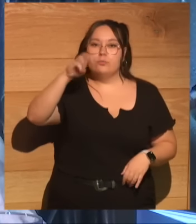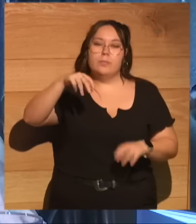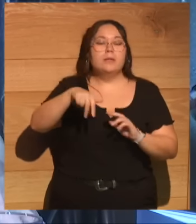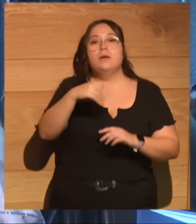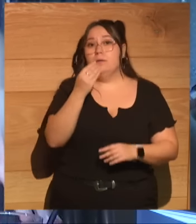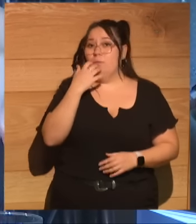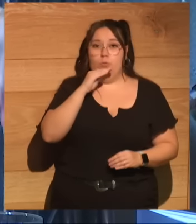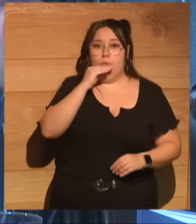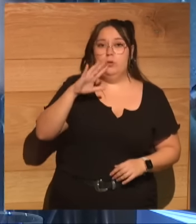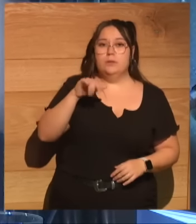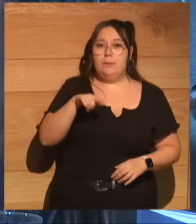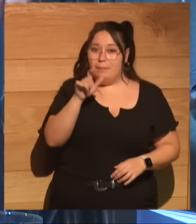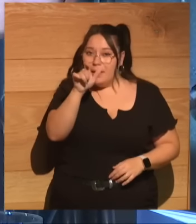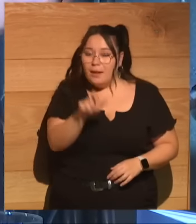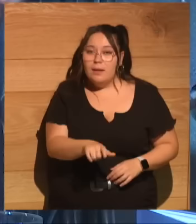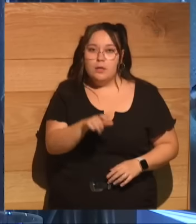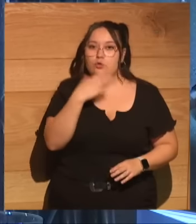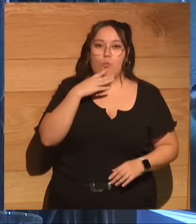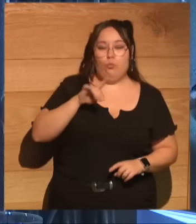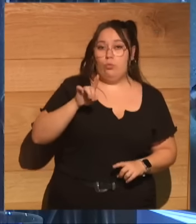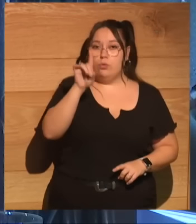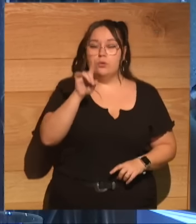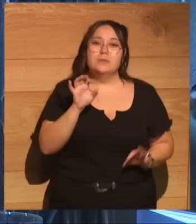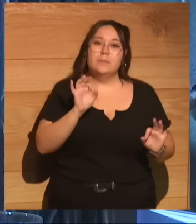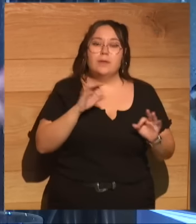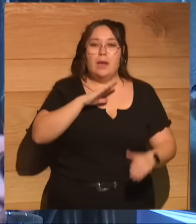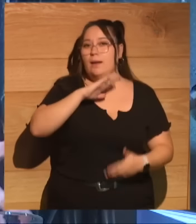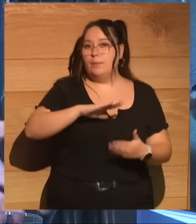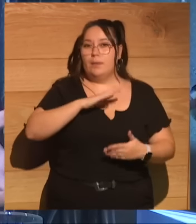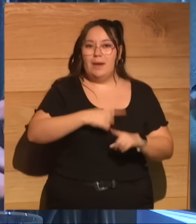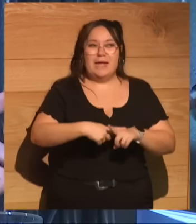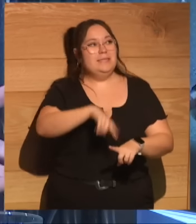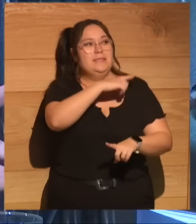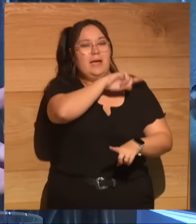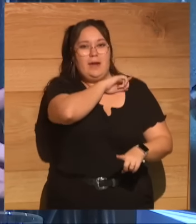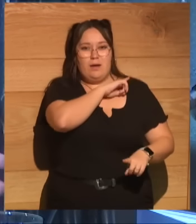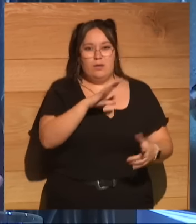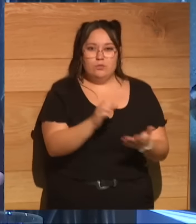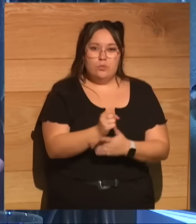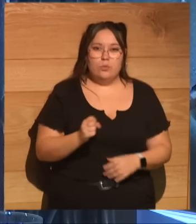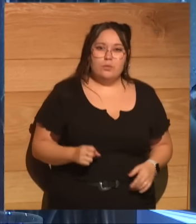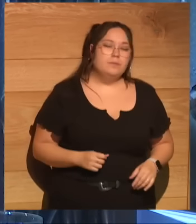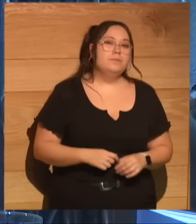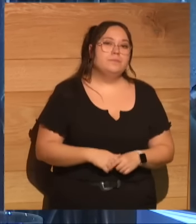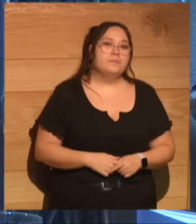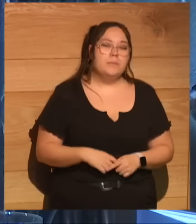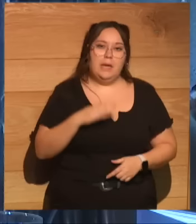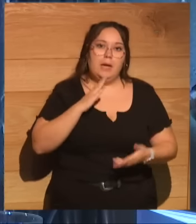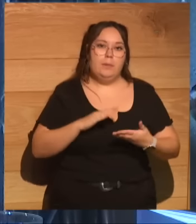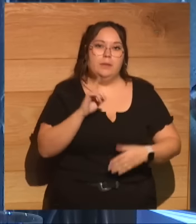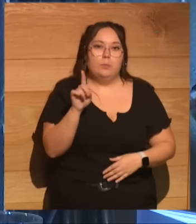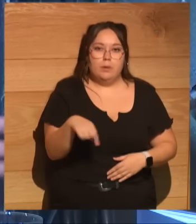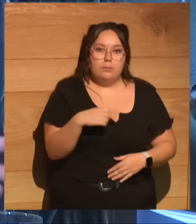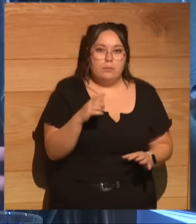poner, para él es un dios. Y sobre todo la capacidad para la exageración de Roger Corman y la capacidad para,